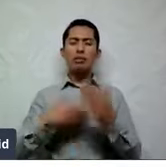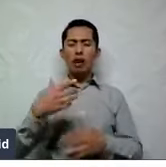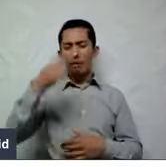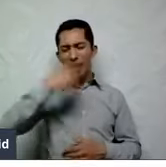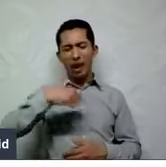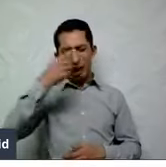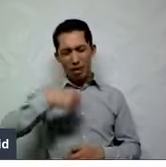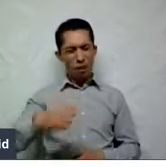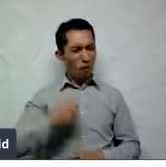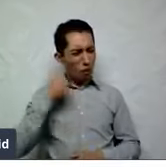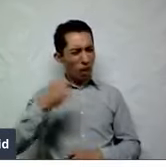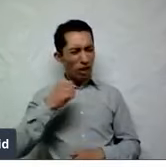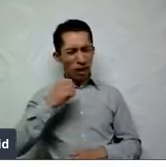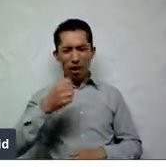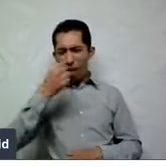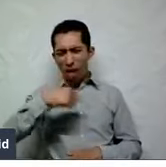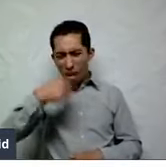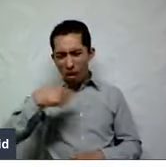gripa? Sí,